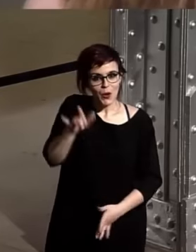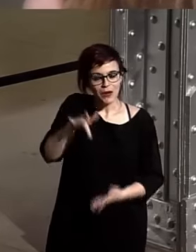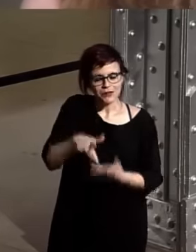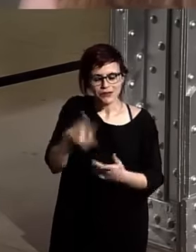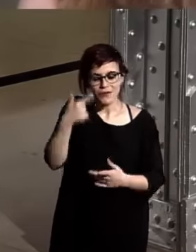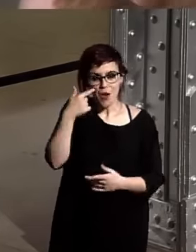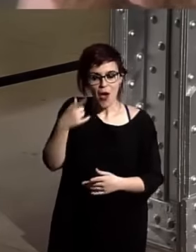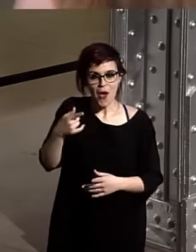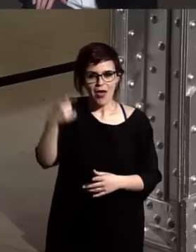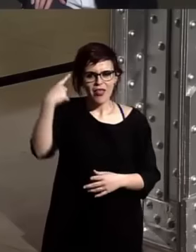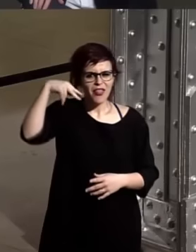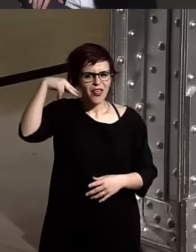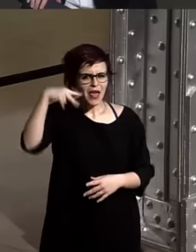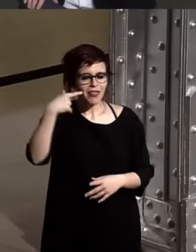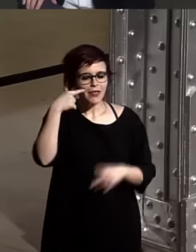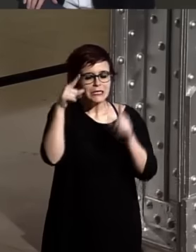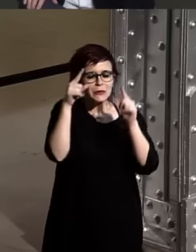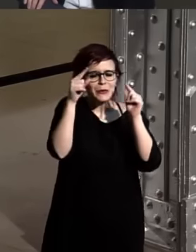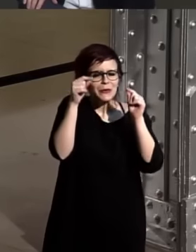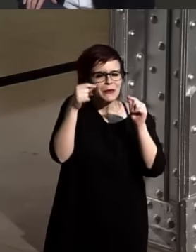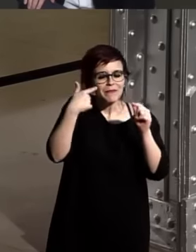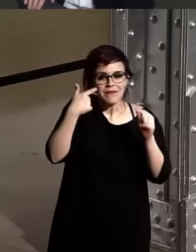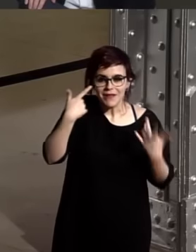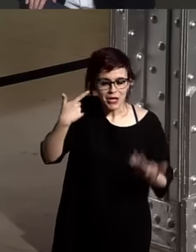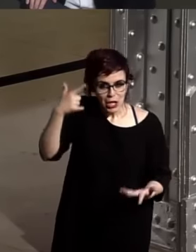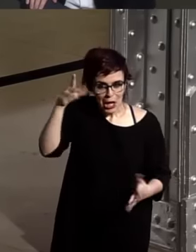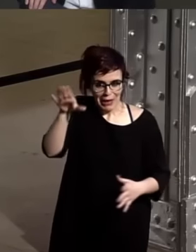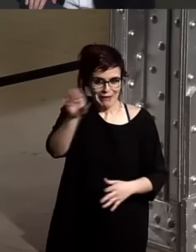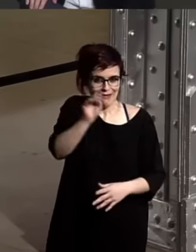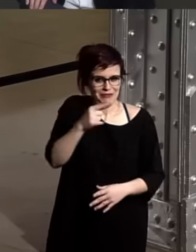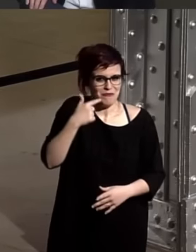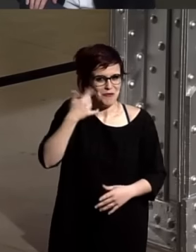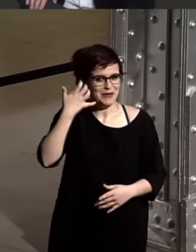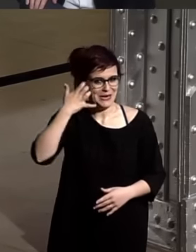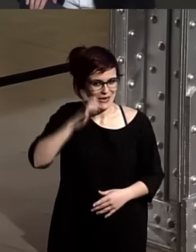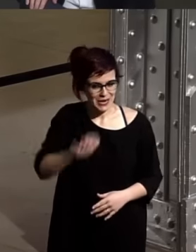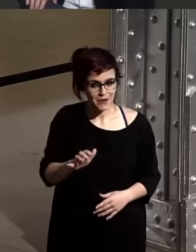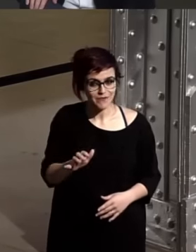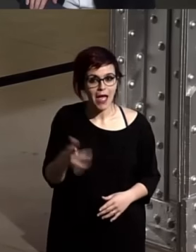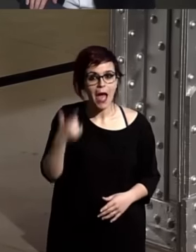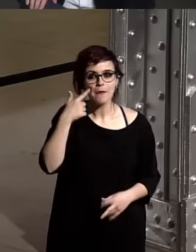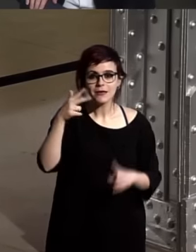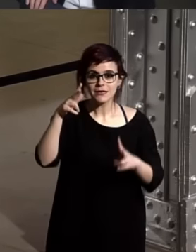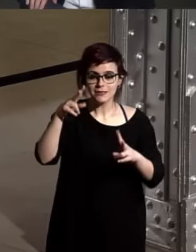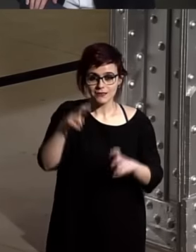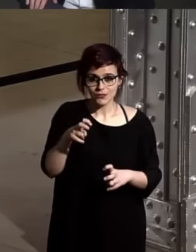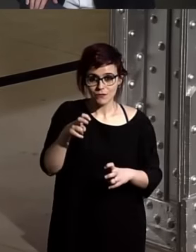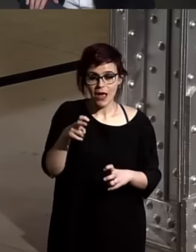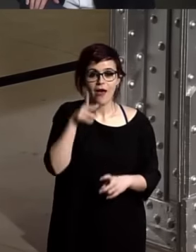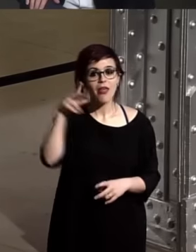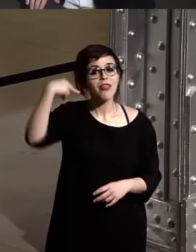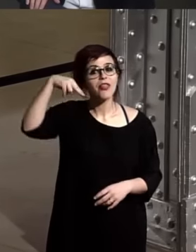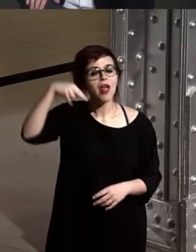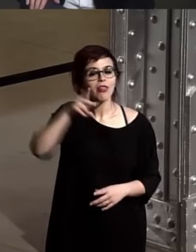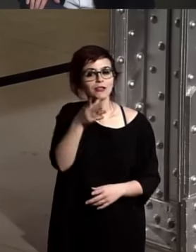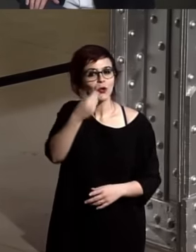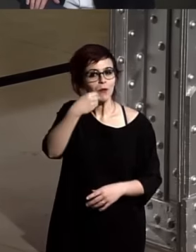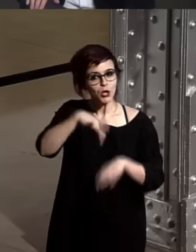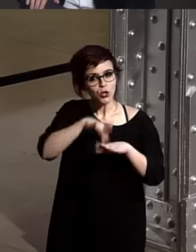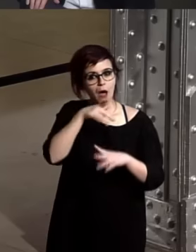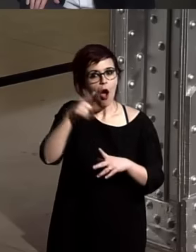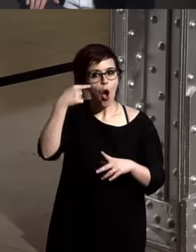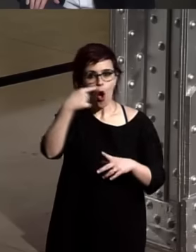con los ojos cerrados explícanos un poco porque ya Empezando por ahí el comer cerezas con los ojos cerrados viene de